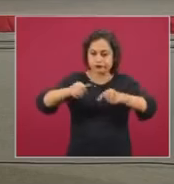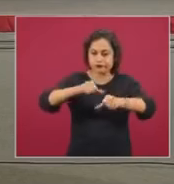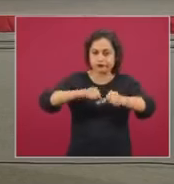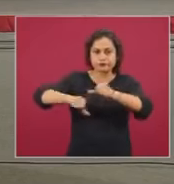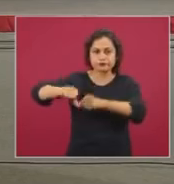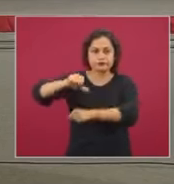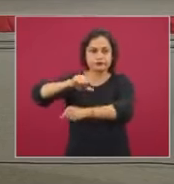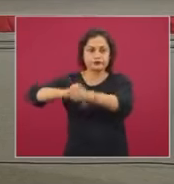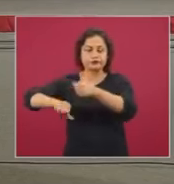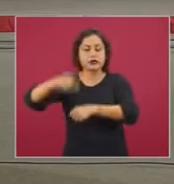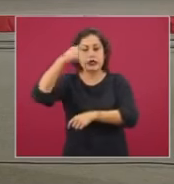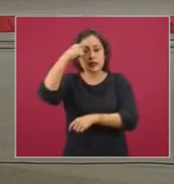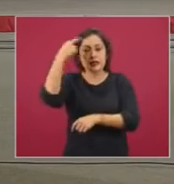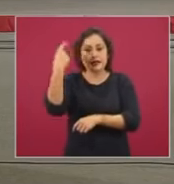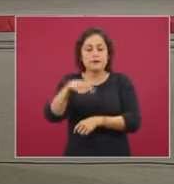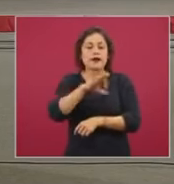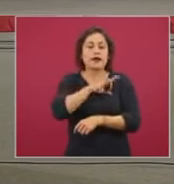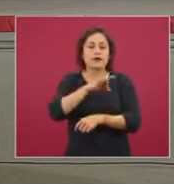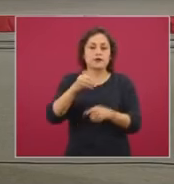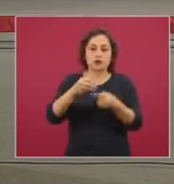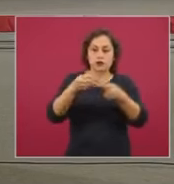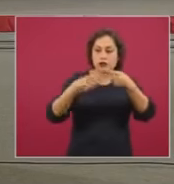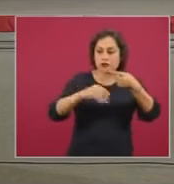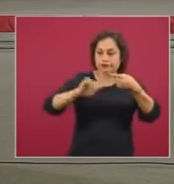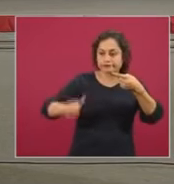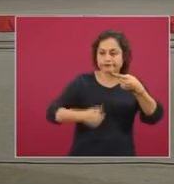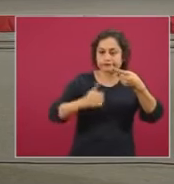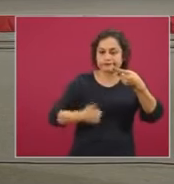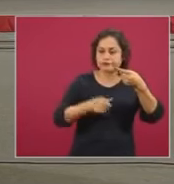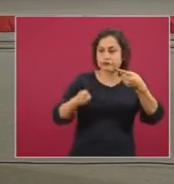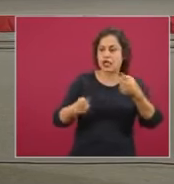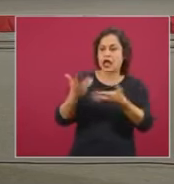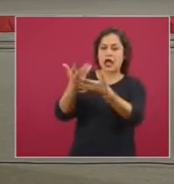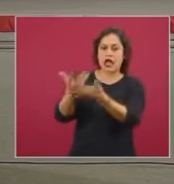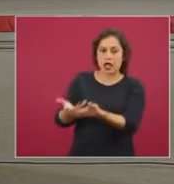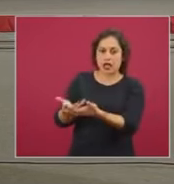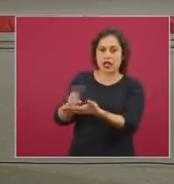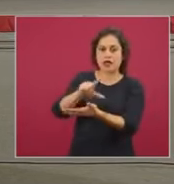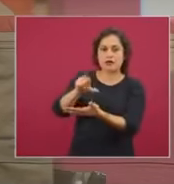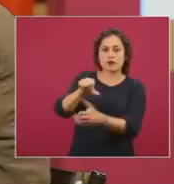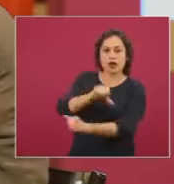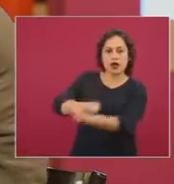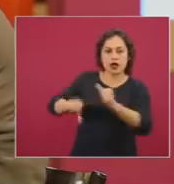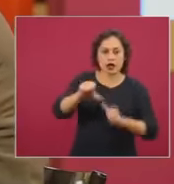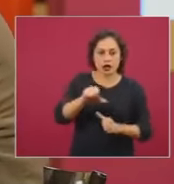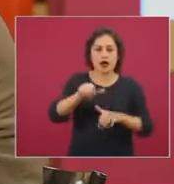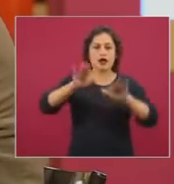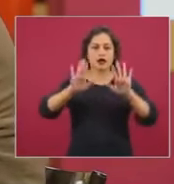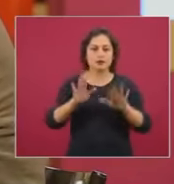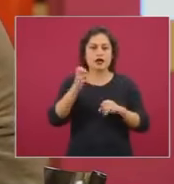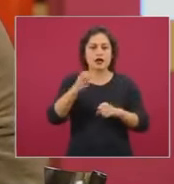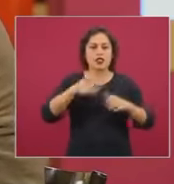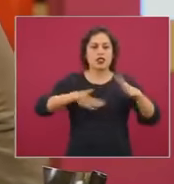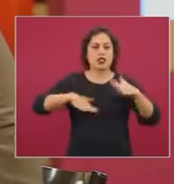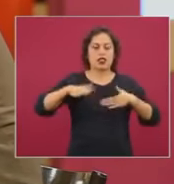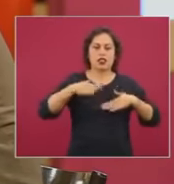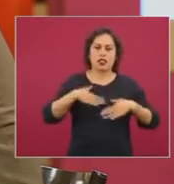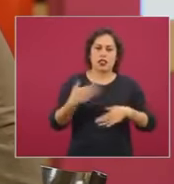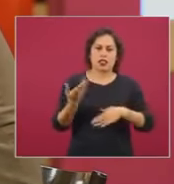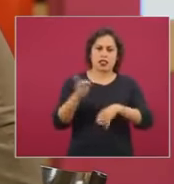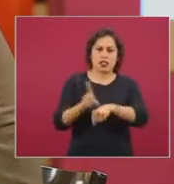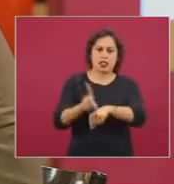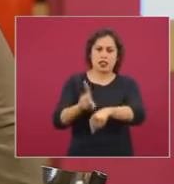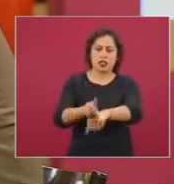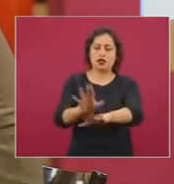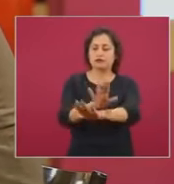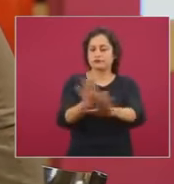¿no? Que puedas rotar, que puedas tener gente descansando, que no tengas que tener este trabajo físico extenuante, ¿no? Entonces eso